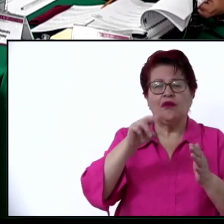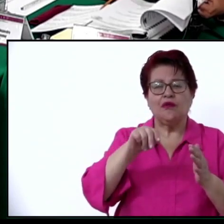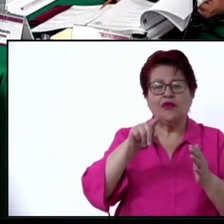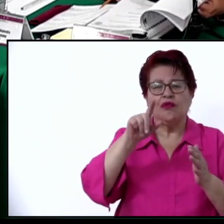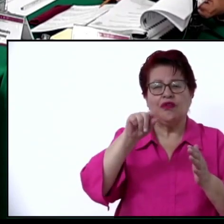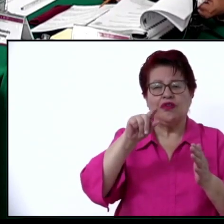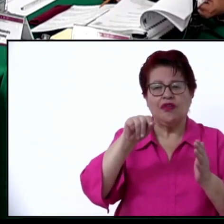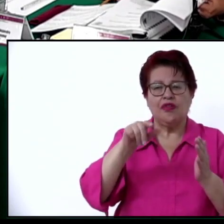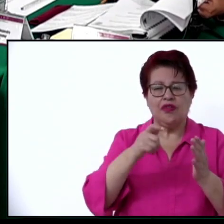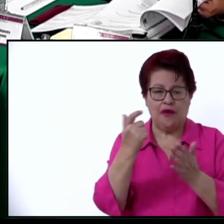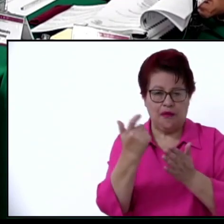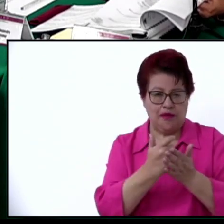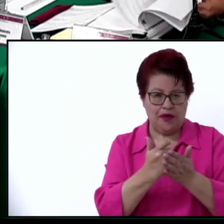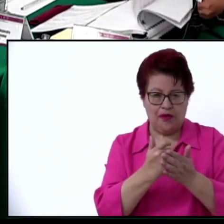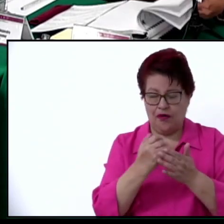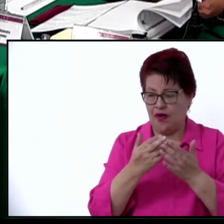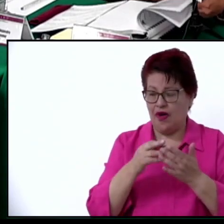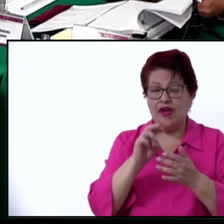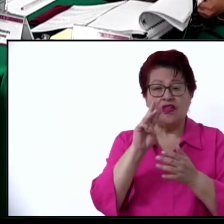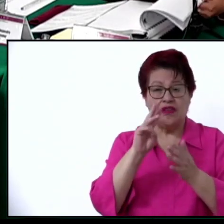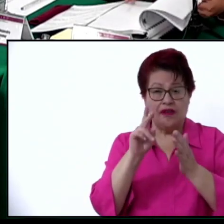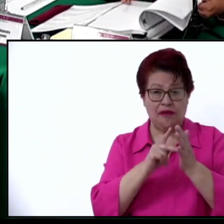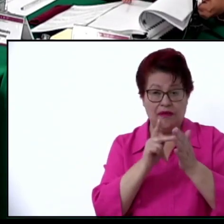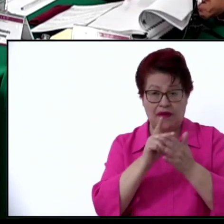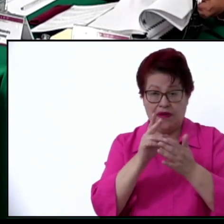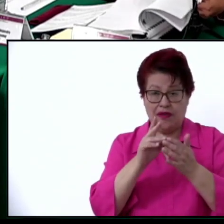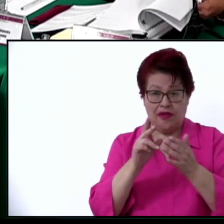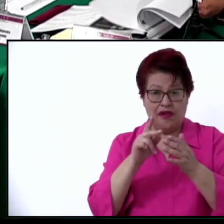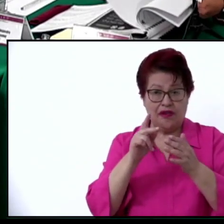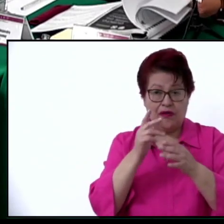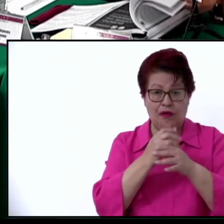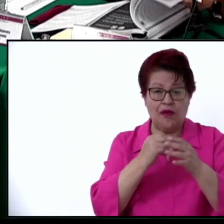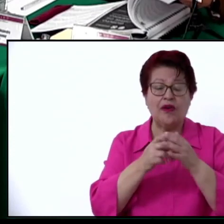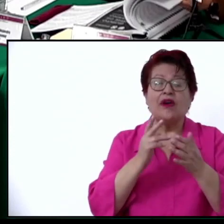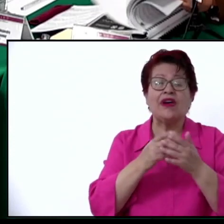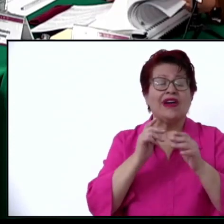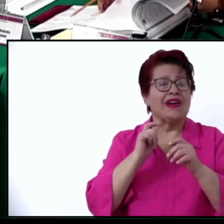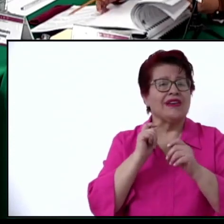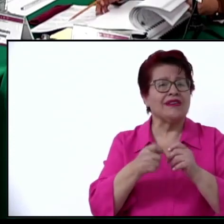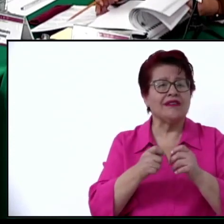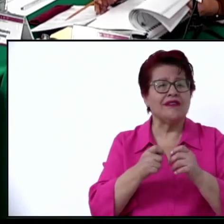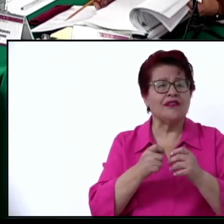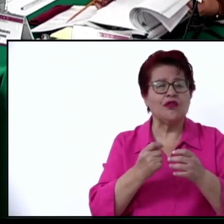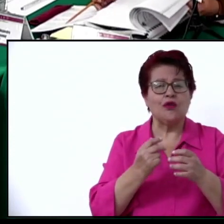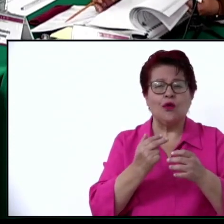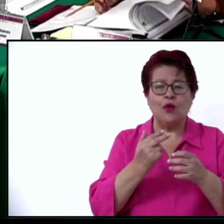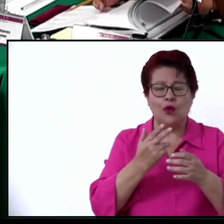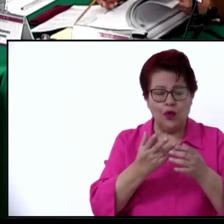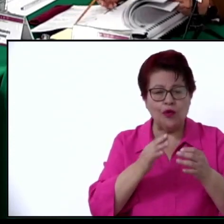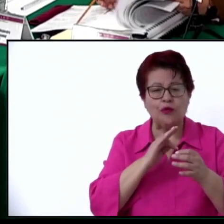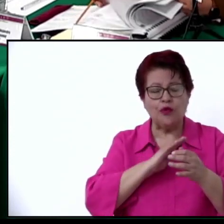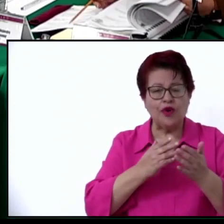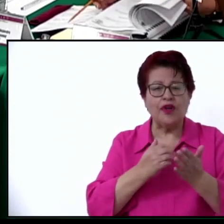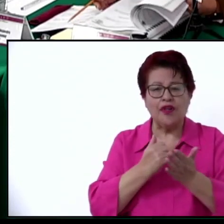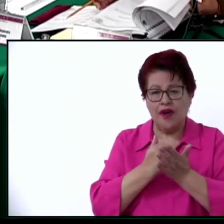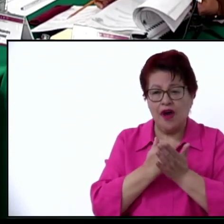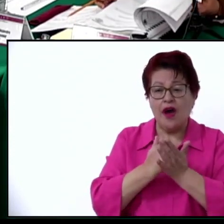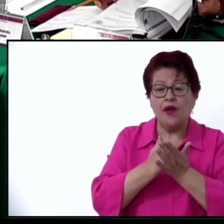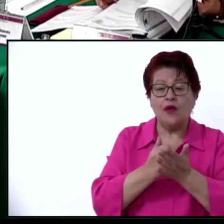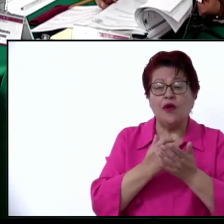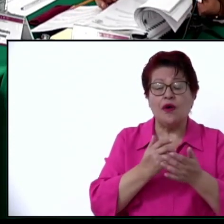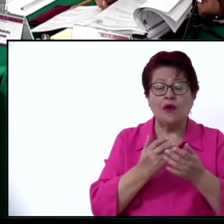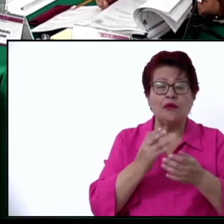3.153.70 pesos, hasta en 3 ocasiones, lo que se traduce en un sustento vital para quienes